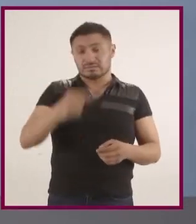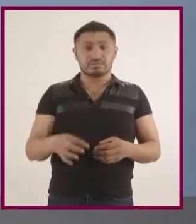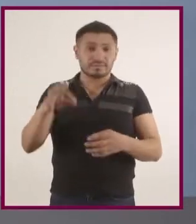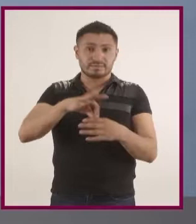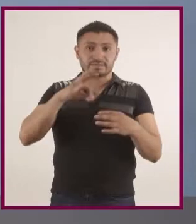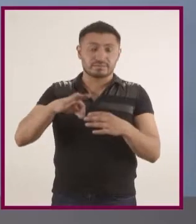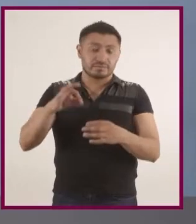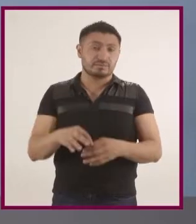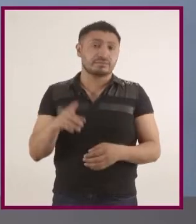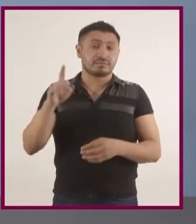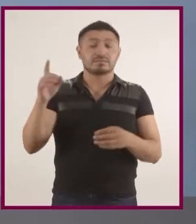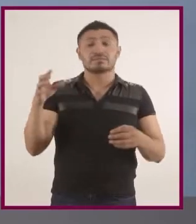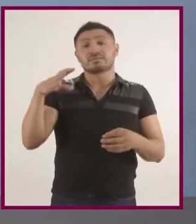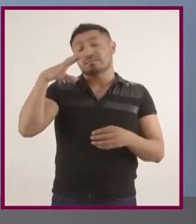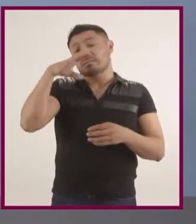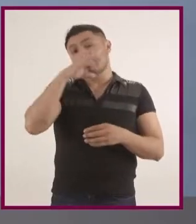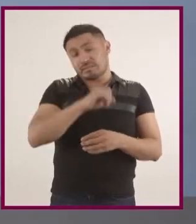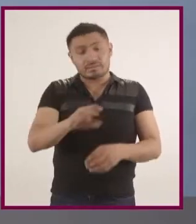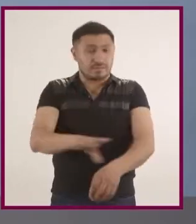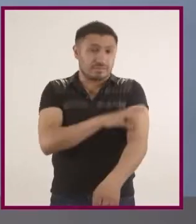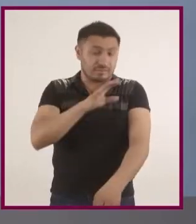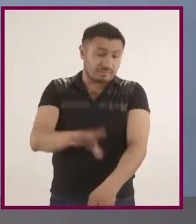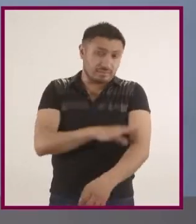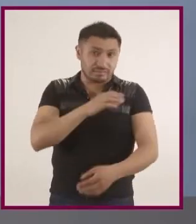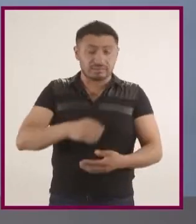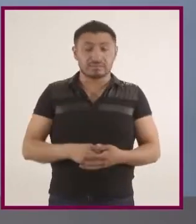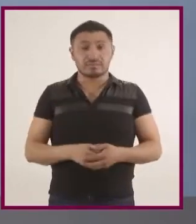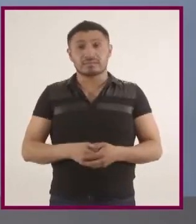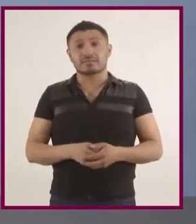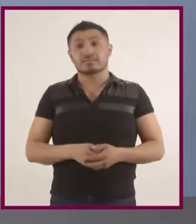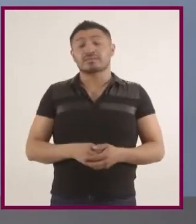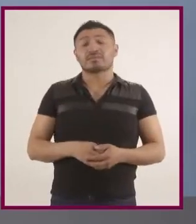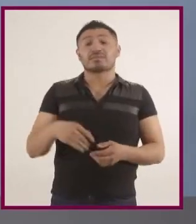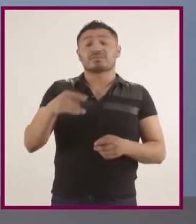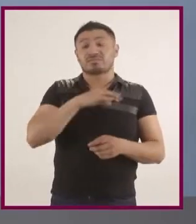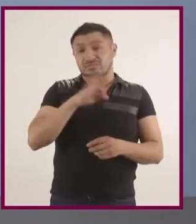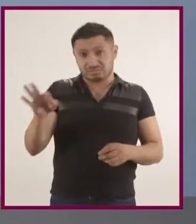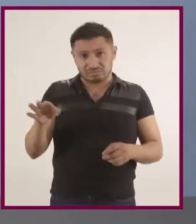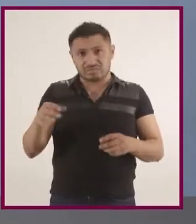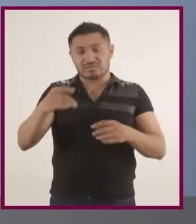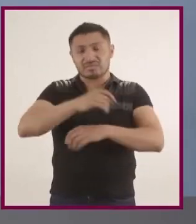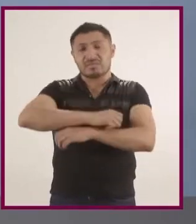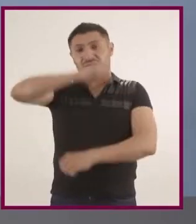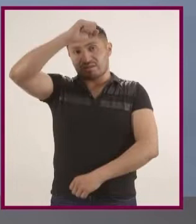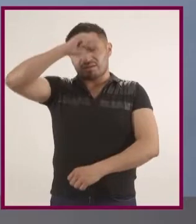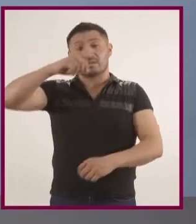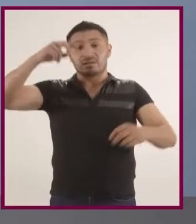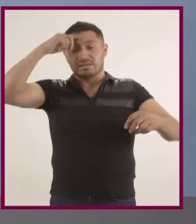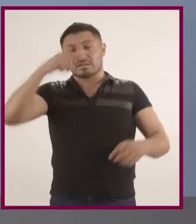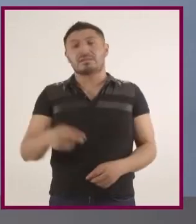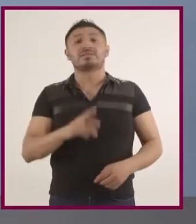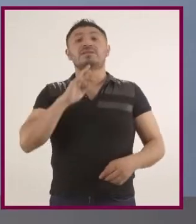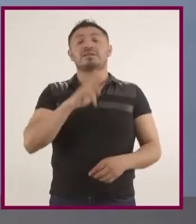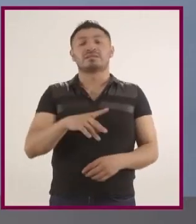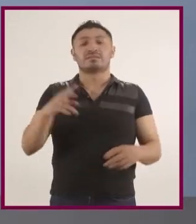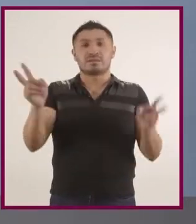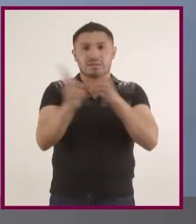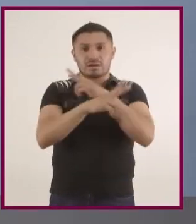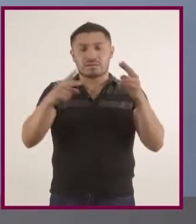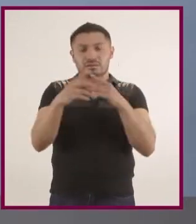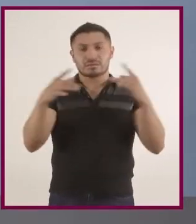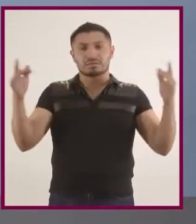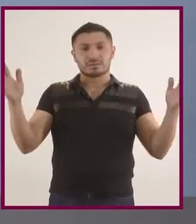reducir los costos de calefacción hasta 40% se puede abrir al mismo tiempo ventanas encontradas para mejorar el flujo de aire